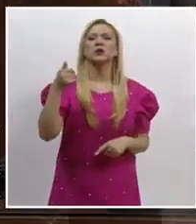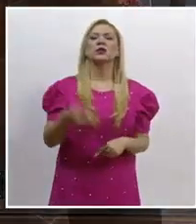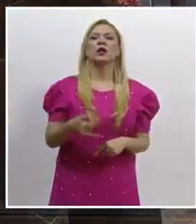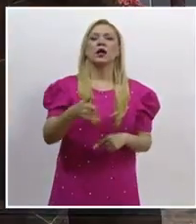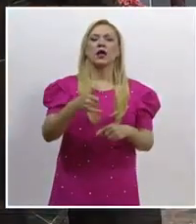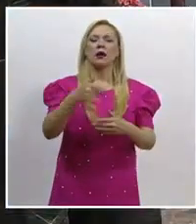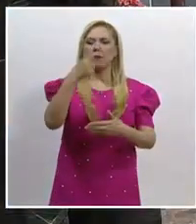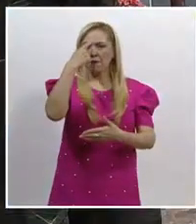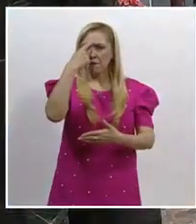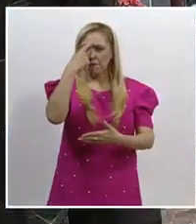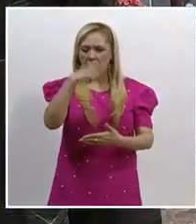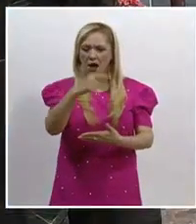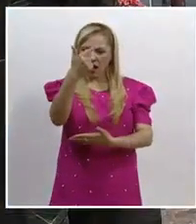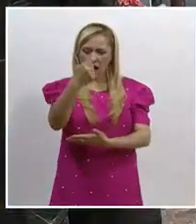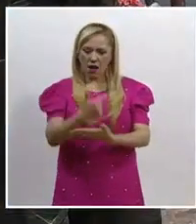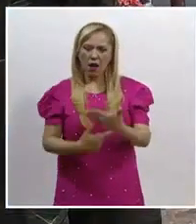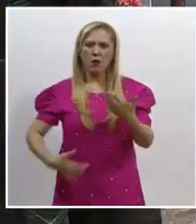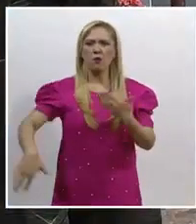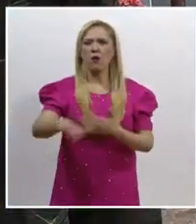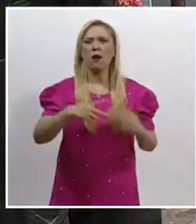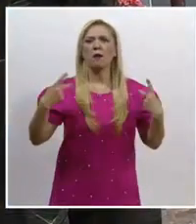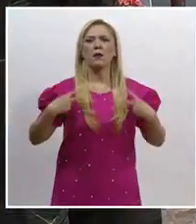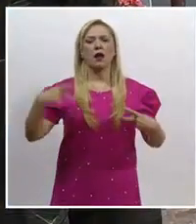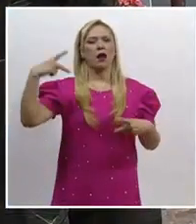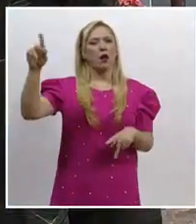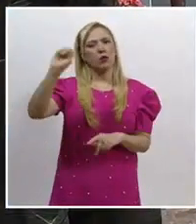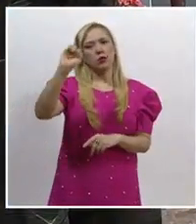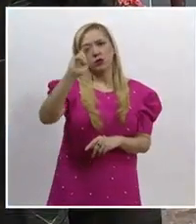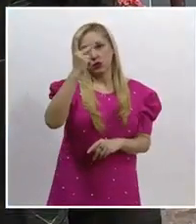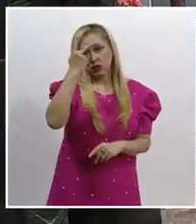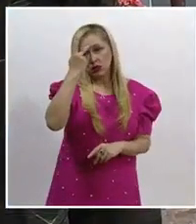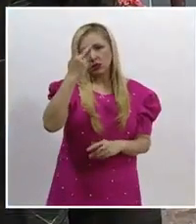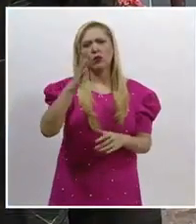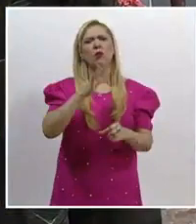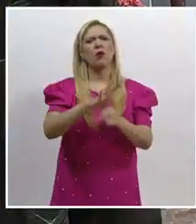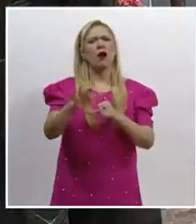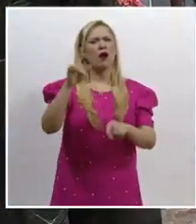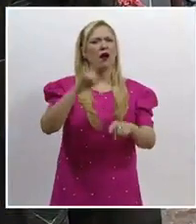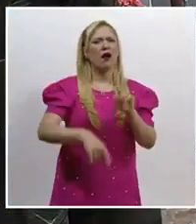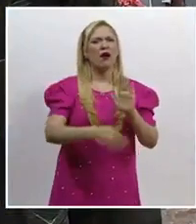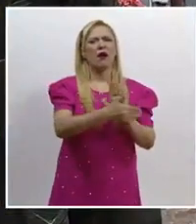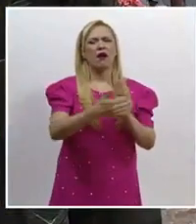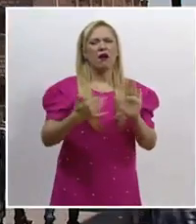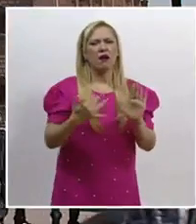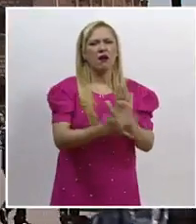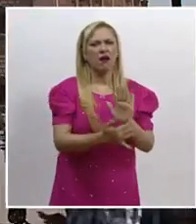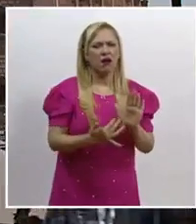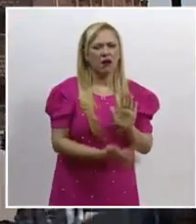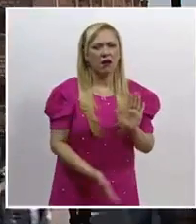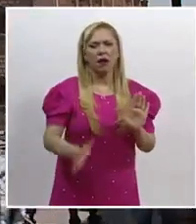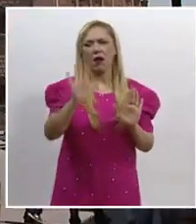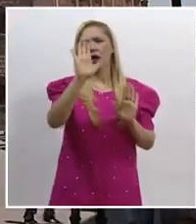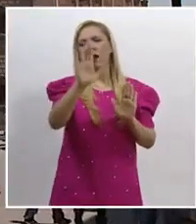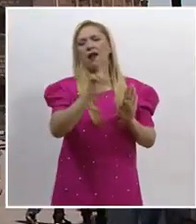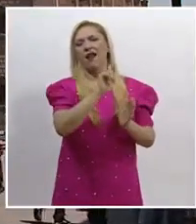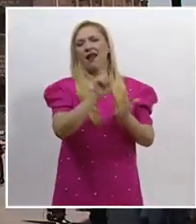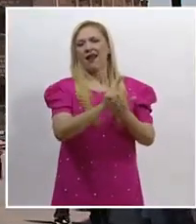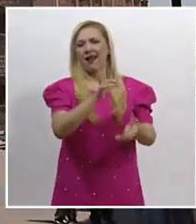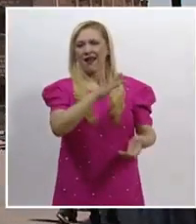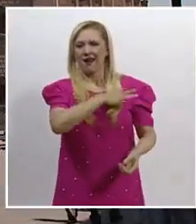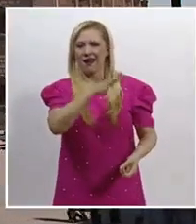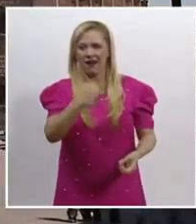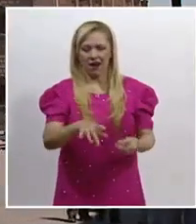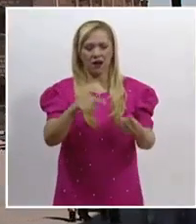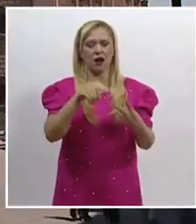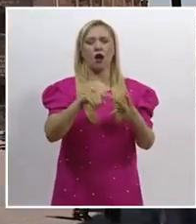de Personas del Estado de San Luis Potosí. Las porciones que invalidó fueron las que aludían a la Ley General, el Código Nacional de Procedimientos